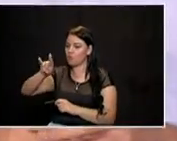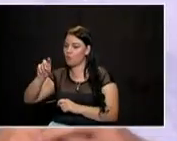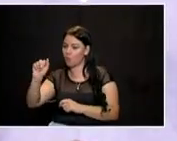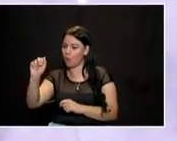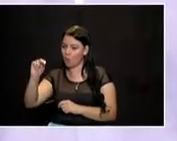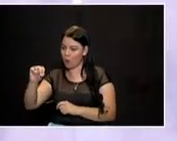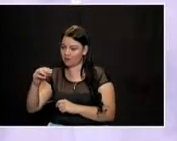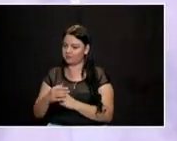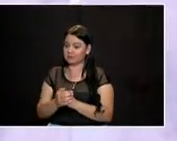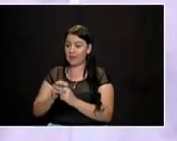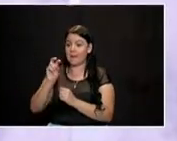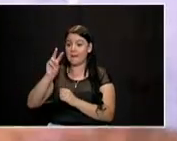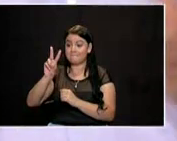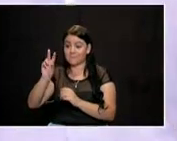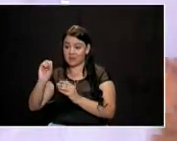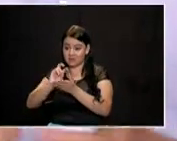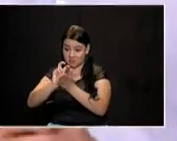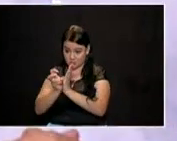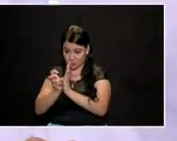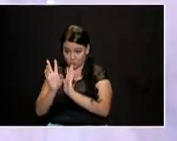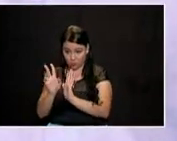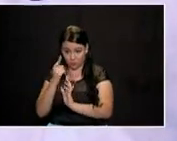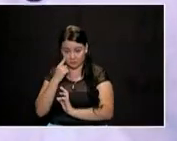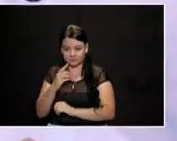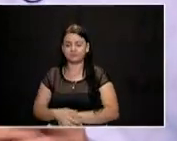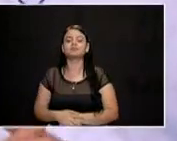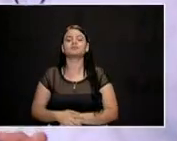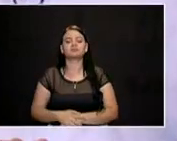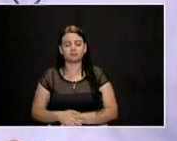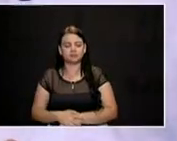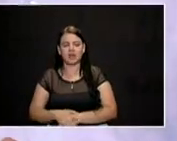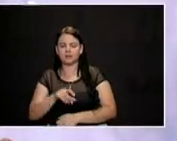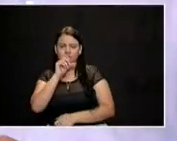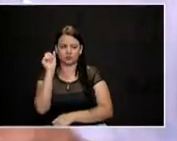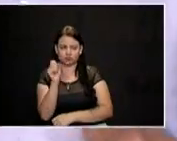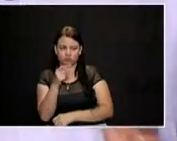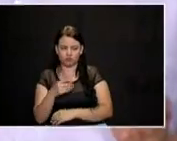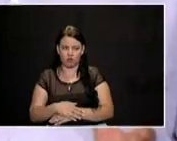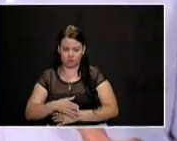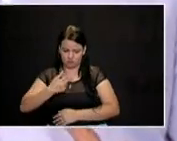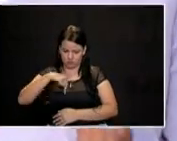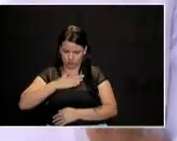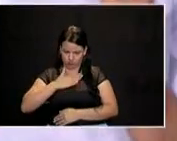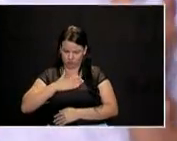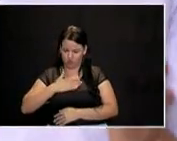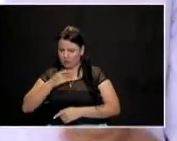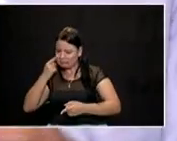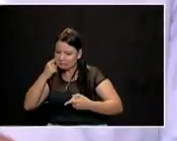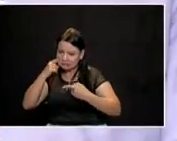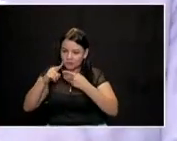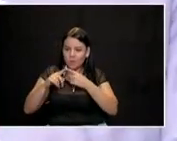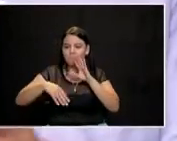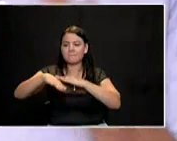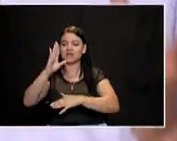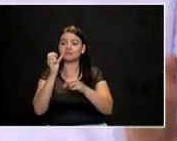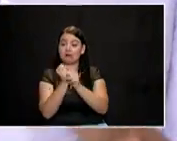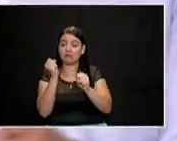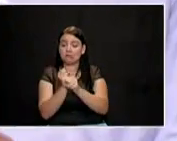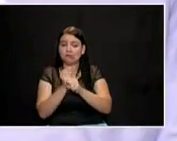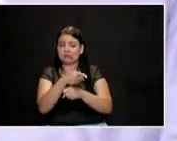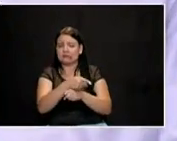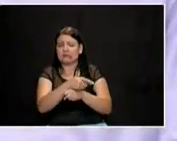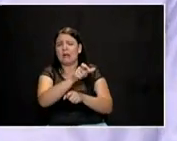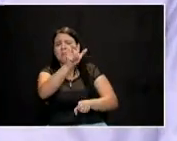20 segundos de pregunta. Nuestro programa de gobierno, nosotros hicimos mucho énfasis en el tema del empleo. El desempleo hoy en Medellín alcanza